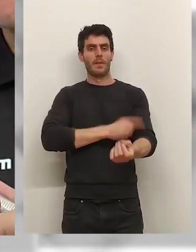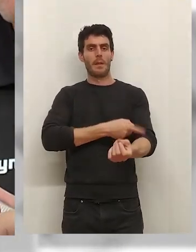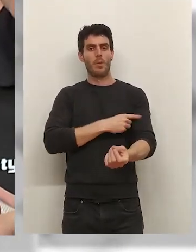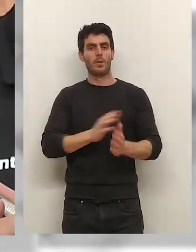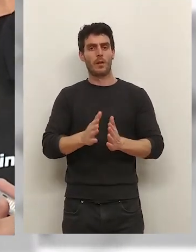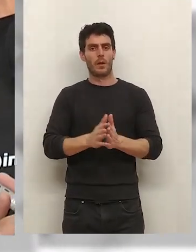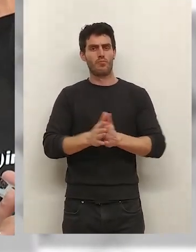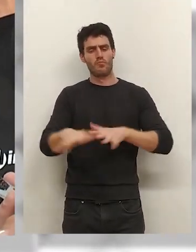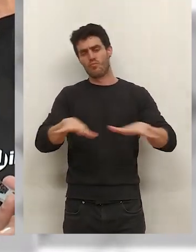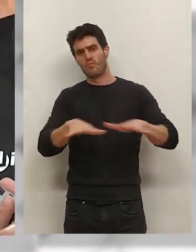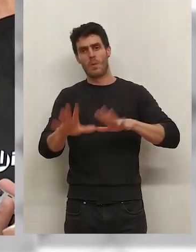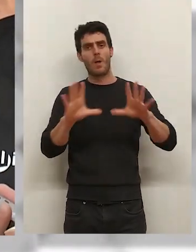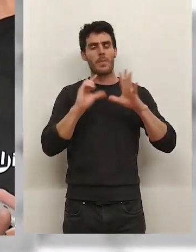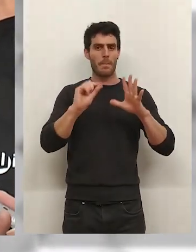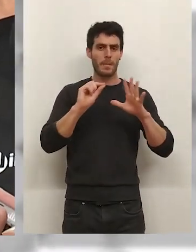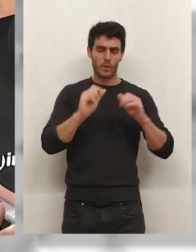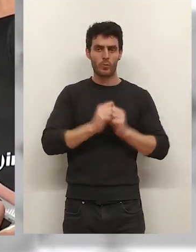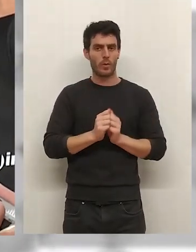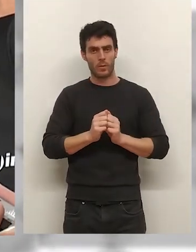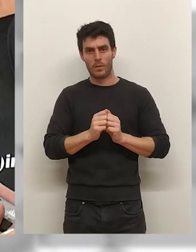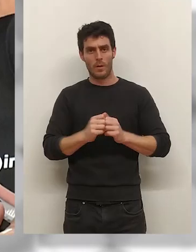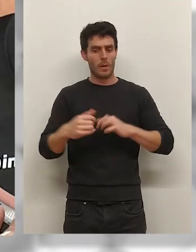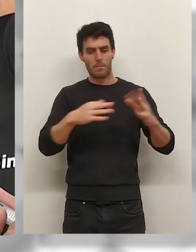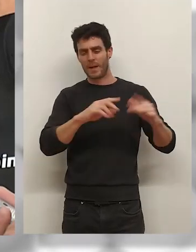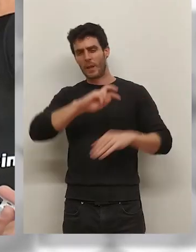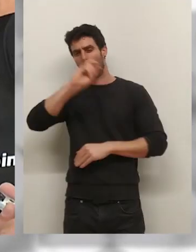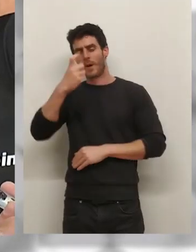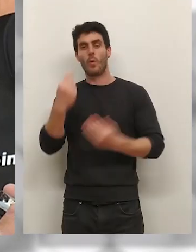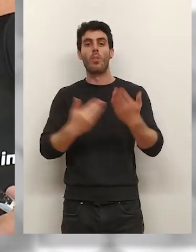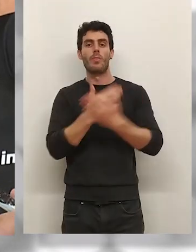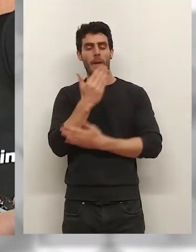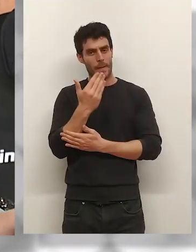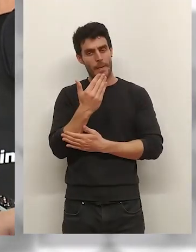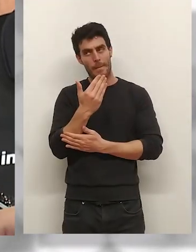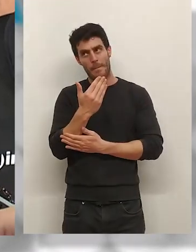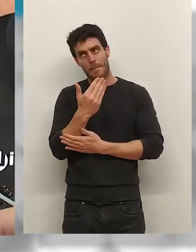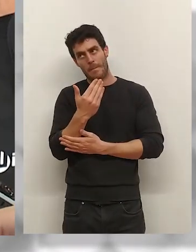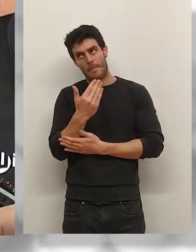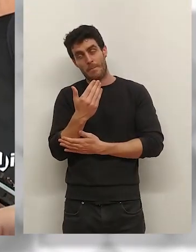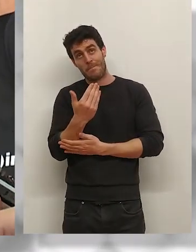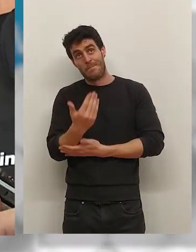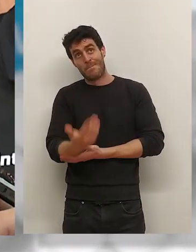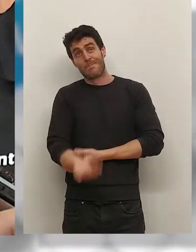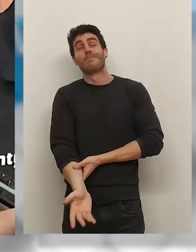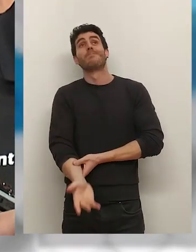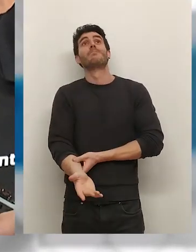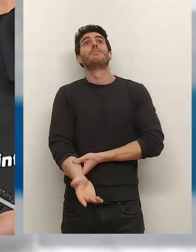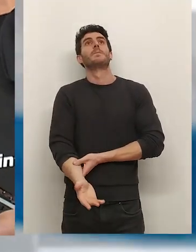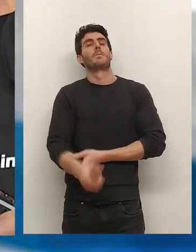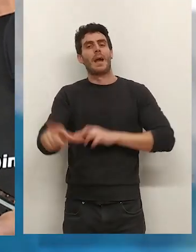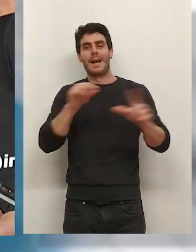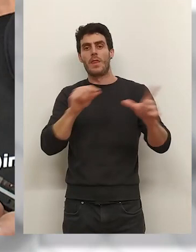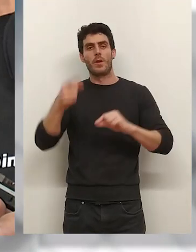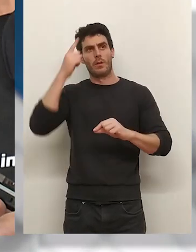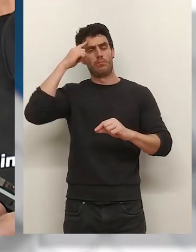que es muy dinámico, los partidos son de 10 minutos, juegas varios partidos en un día, la forma de la